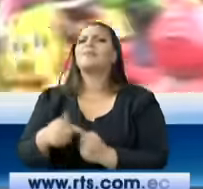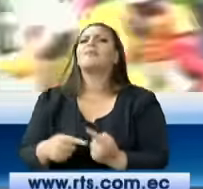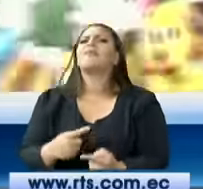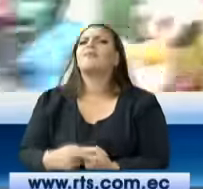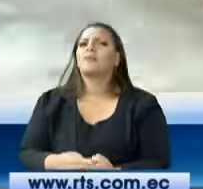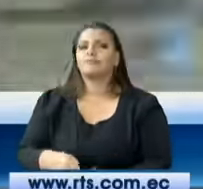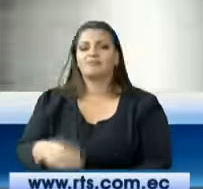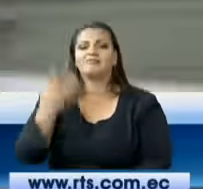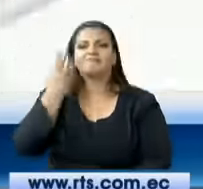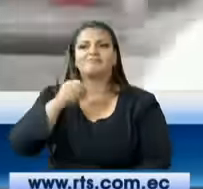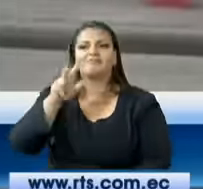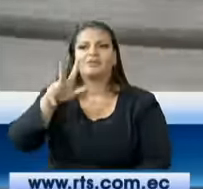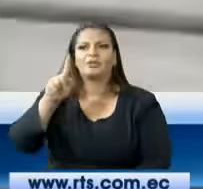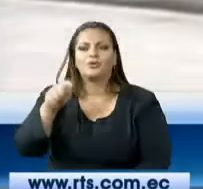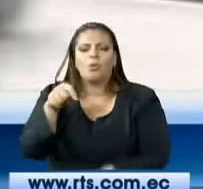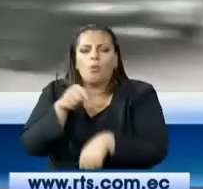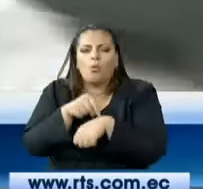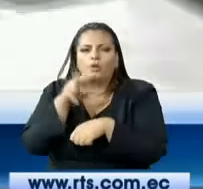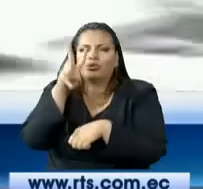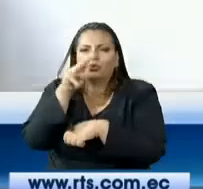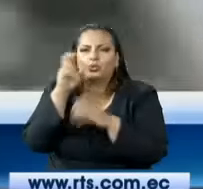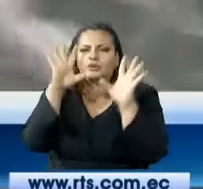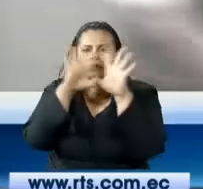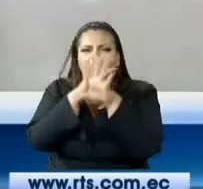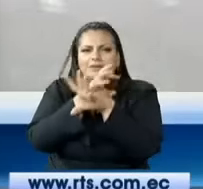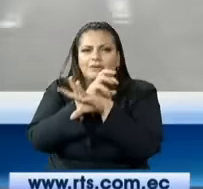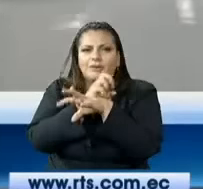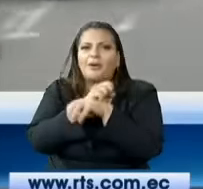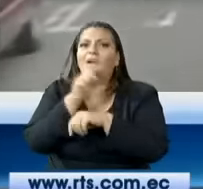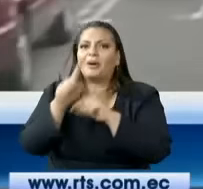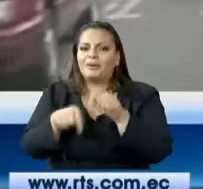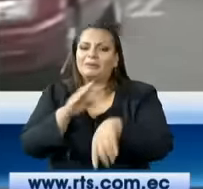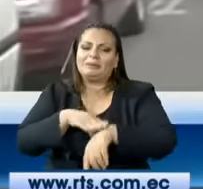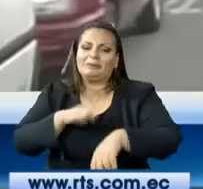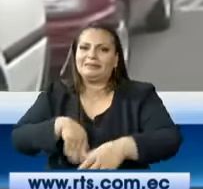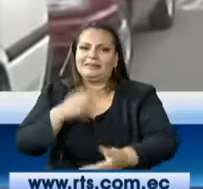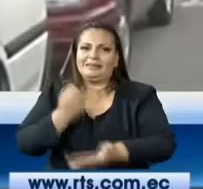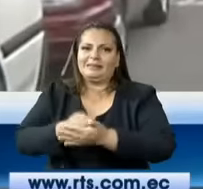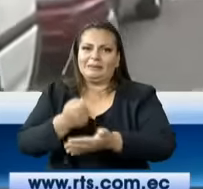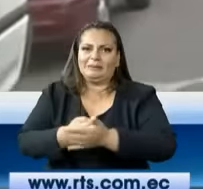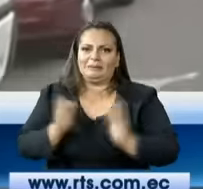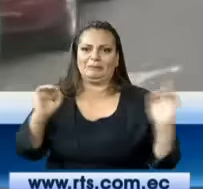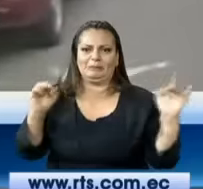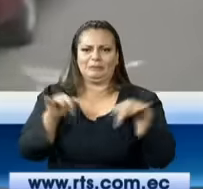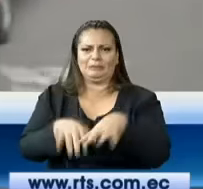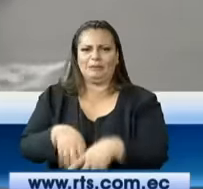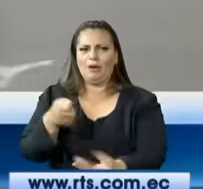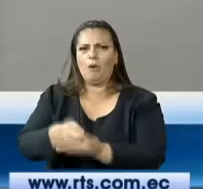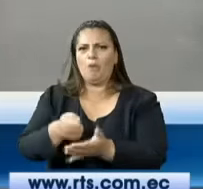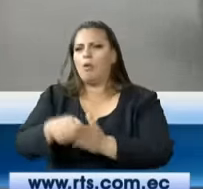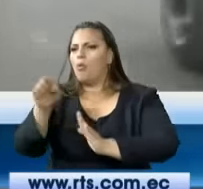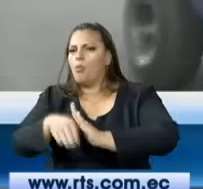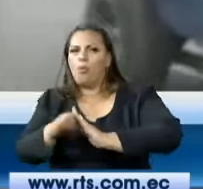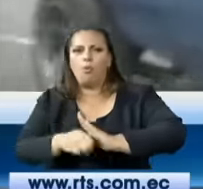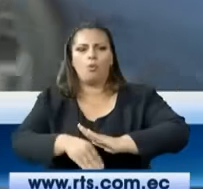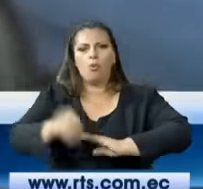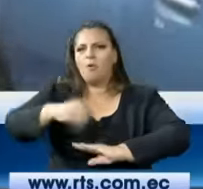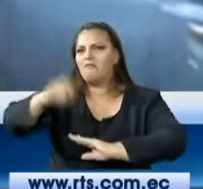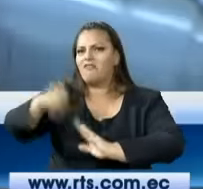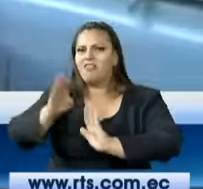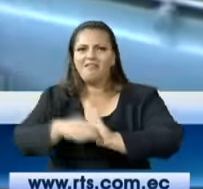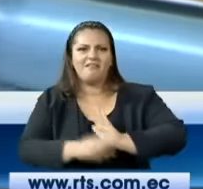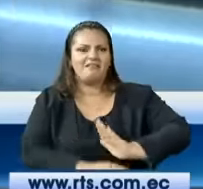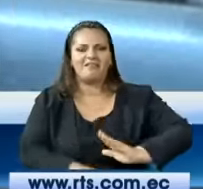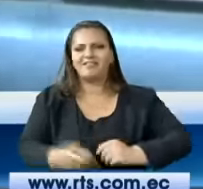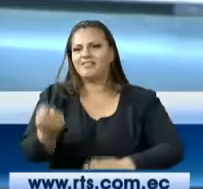Sí. ¿Y venden bastante o son pocas las personas o son bastantes? No, sí, son bastantes. Son bastantes quienes vienen en el último minuto. Interesante, no sabía eso, pero es por la promoción. Sí, es por